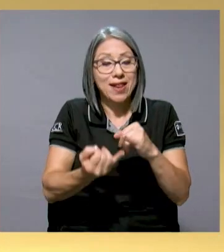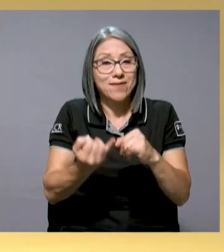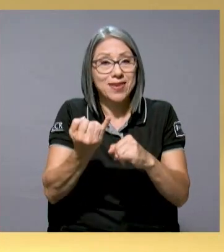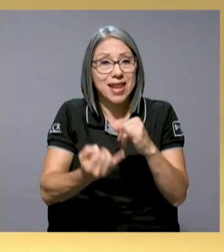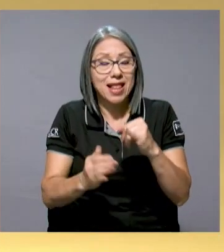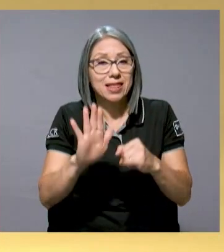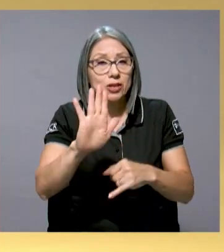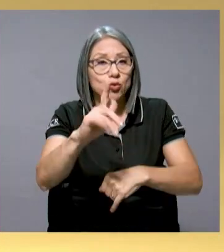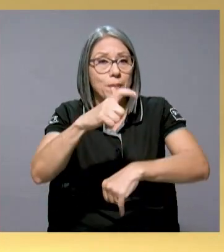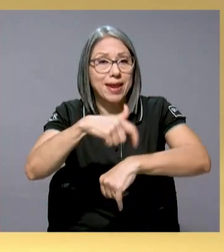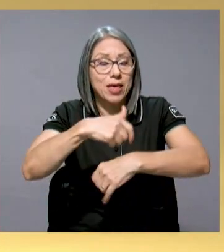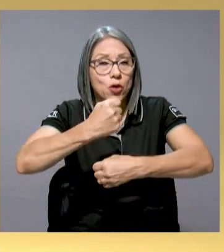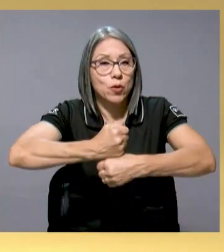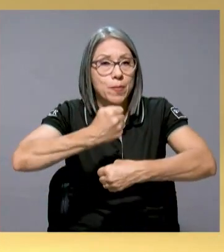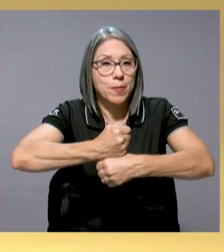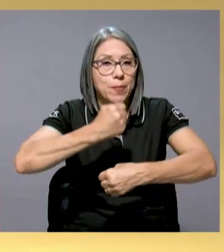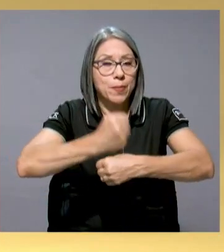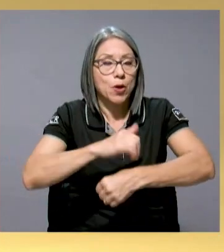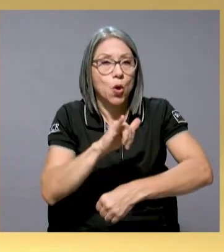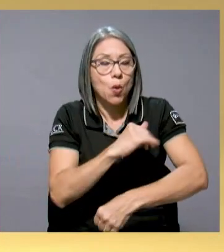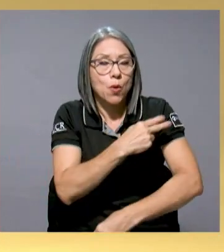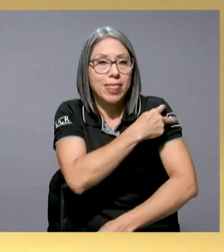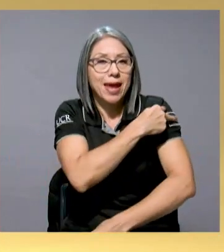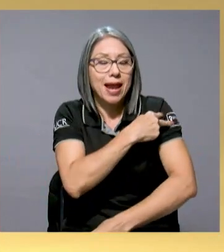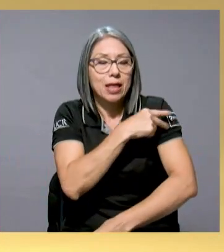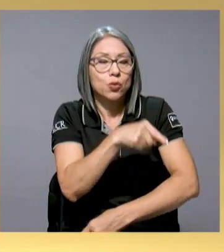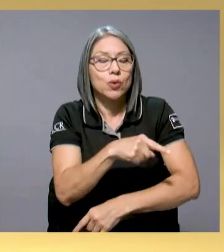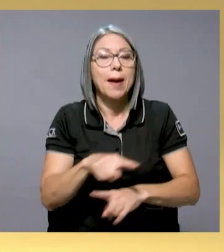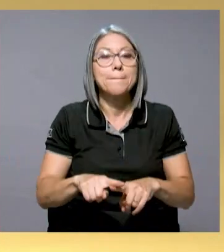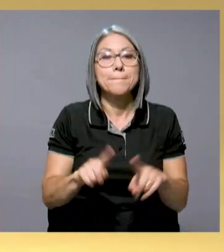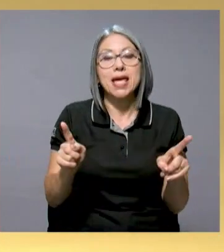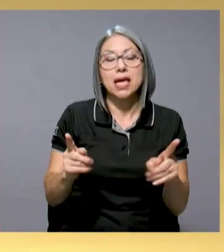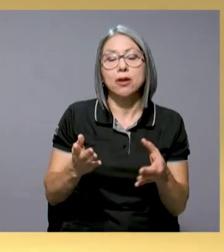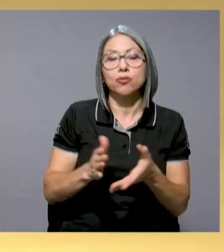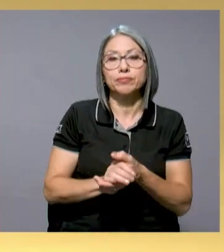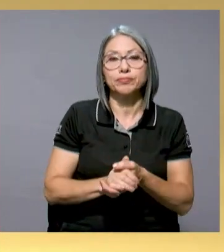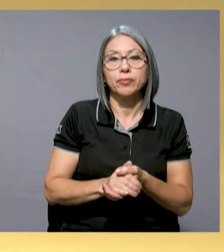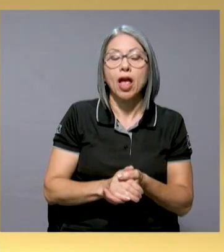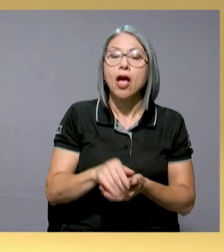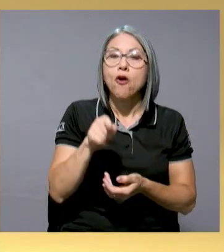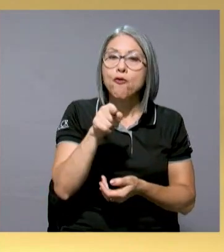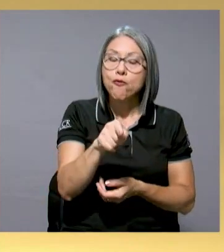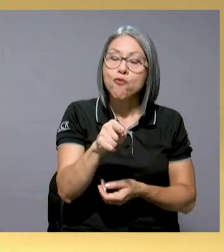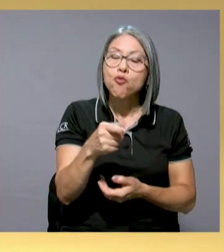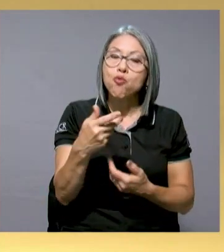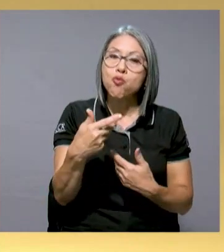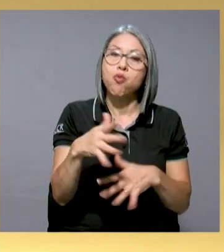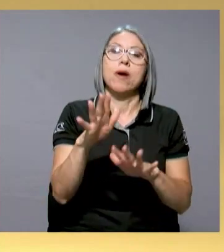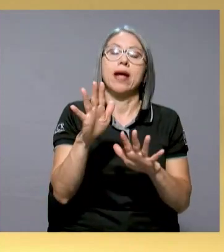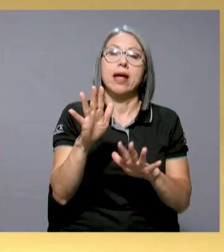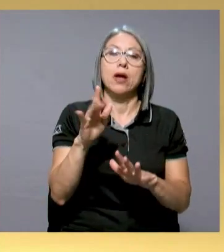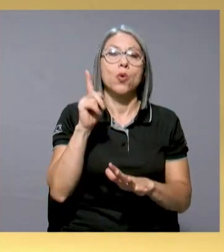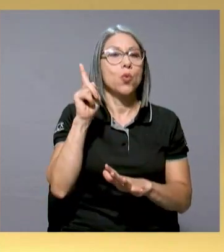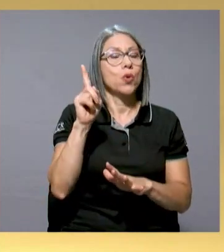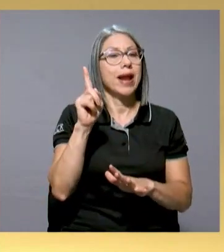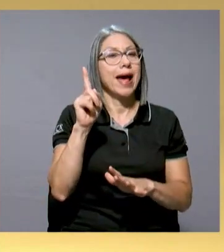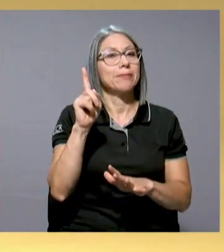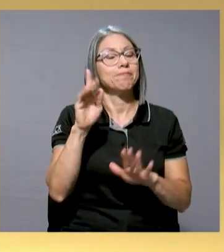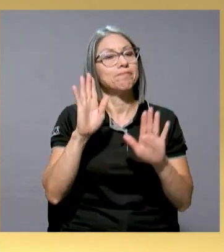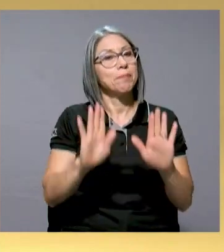de ejercicio de la decanatura, pero fue una